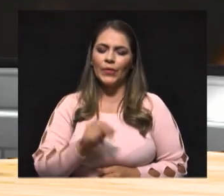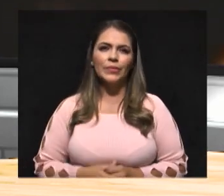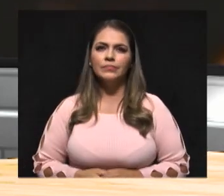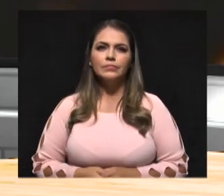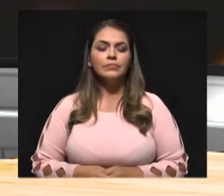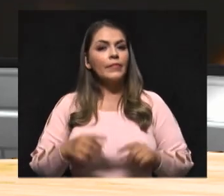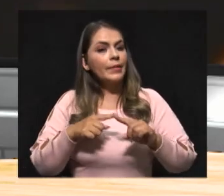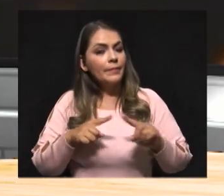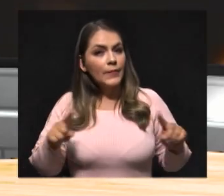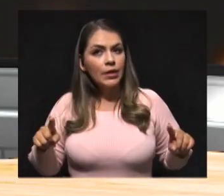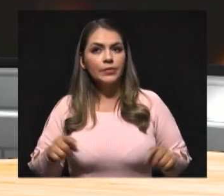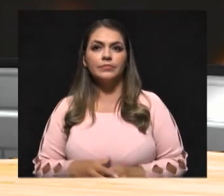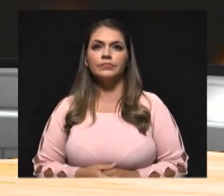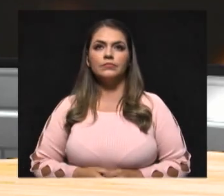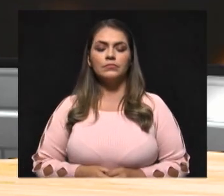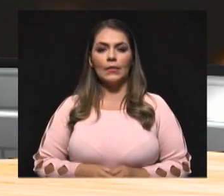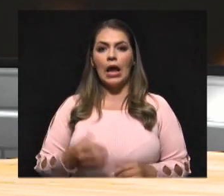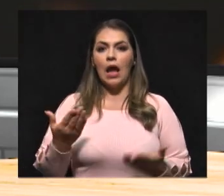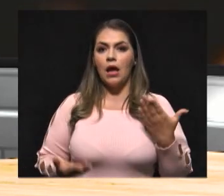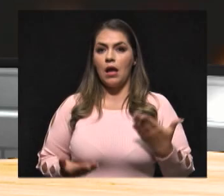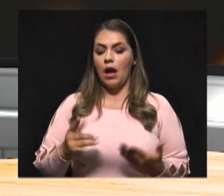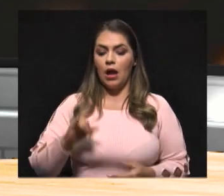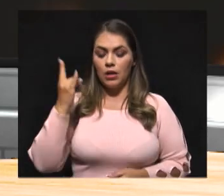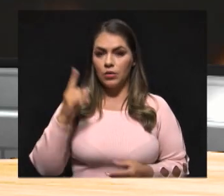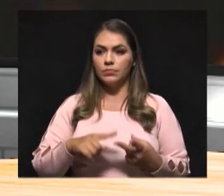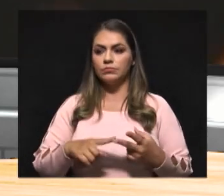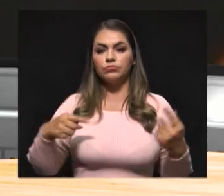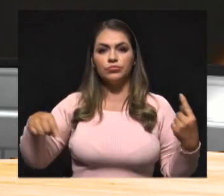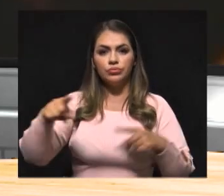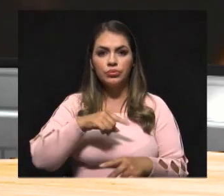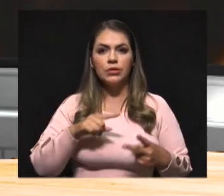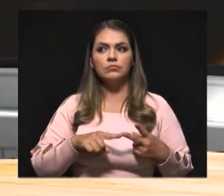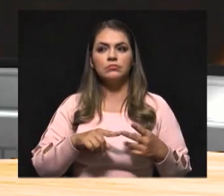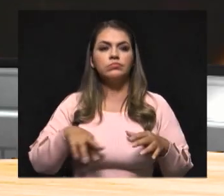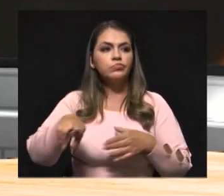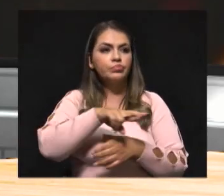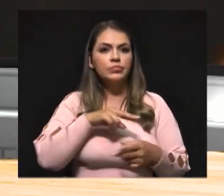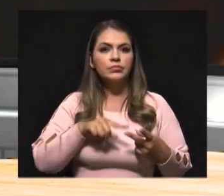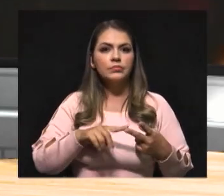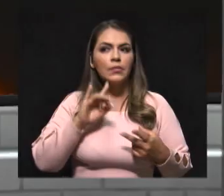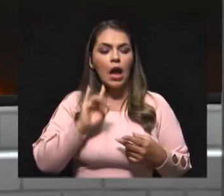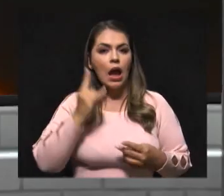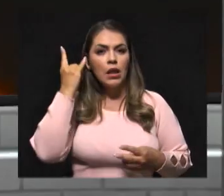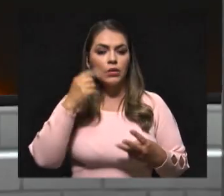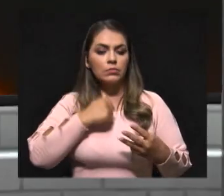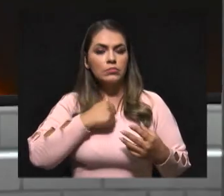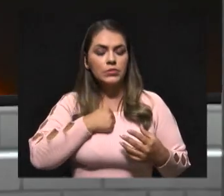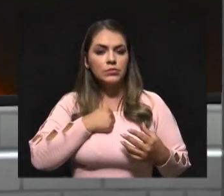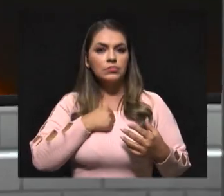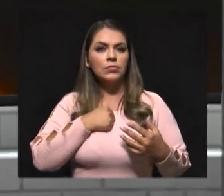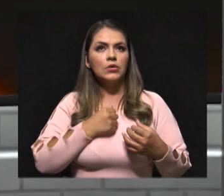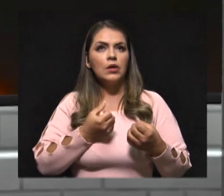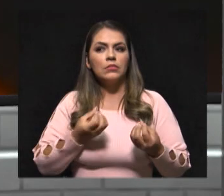pero si pueden apoyar un eje turístico en su región y ellos convertirse un poco en la